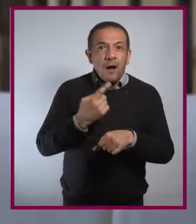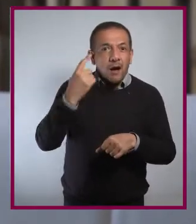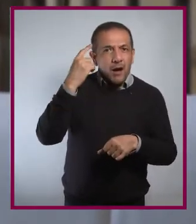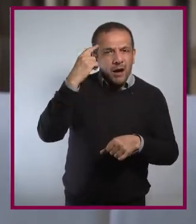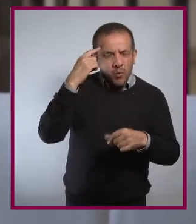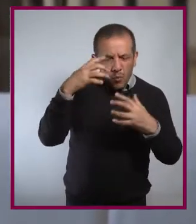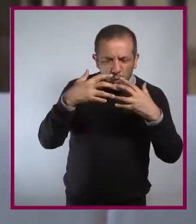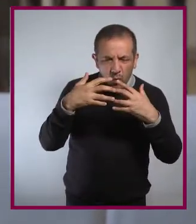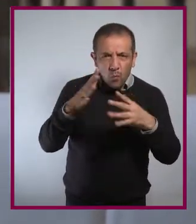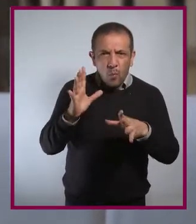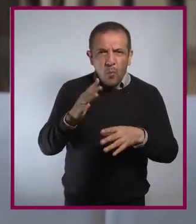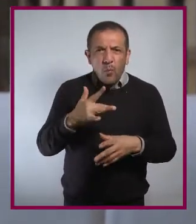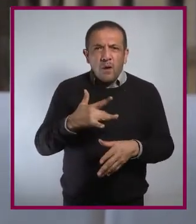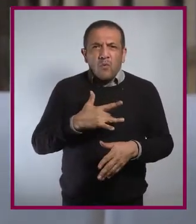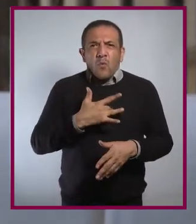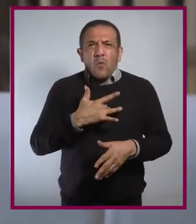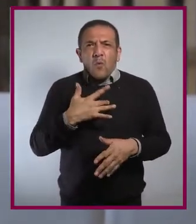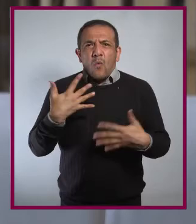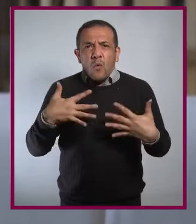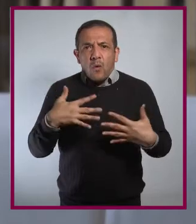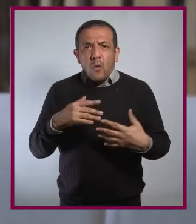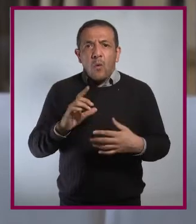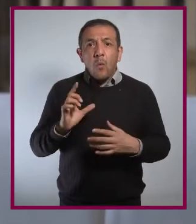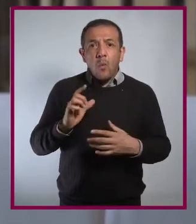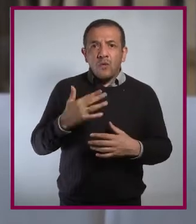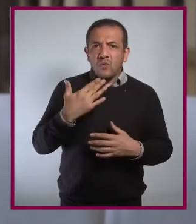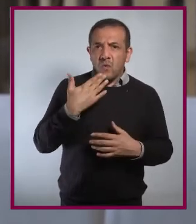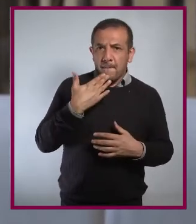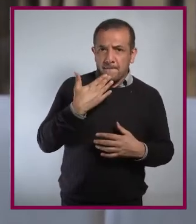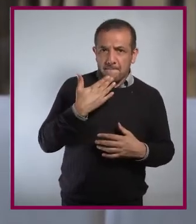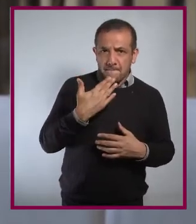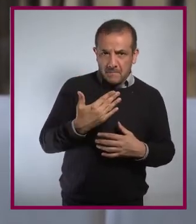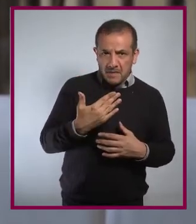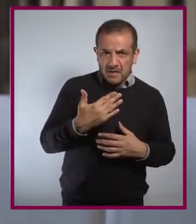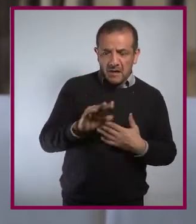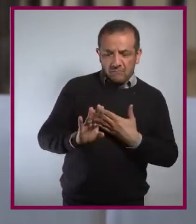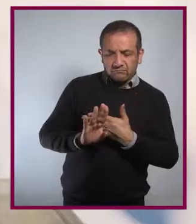duele? ¿Cuándo no está bien sentir dolor?